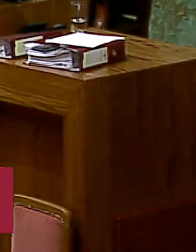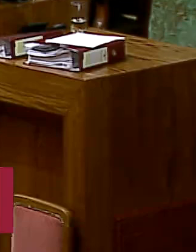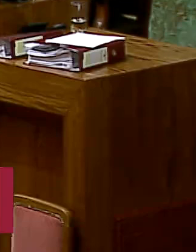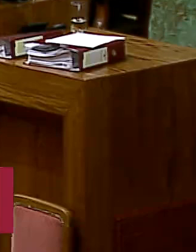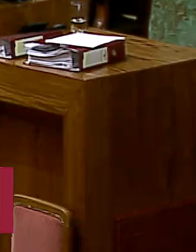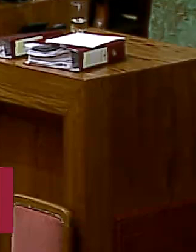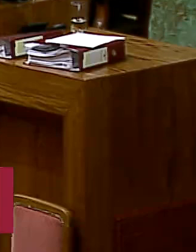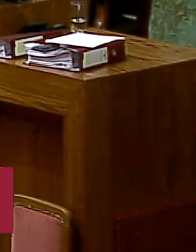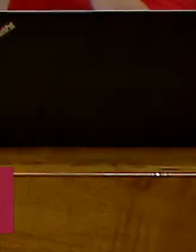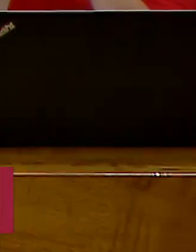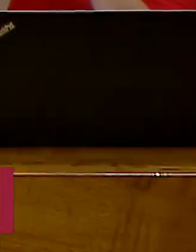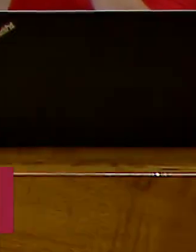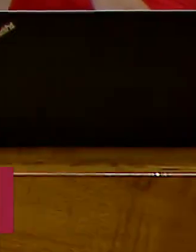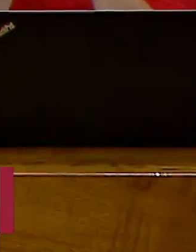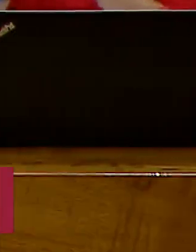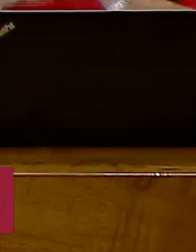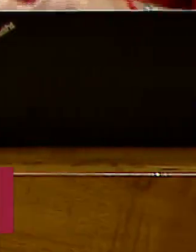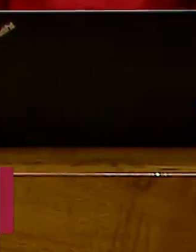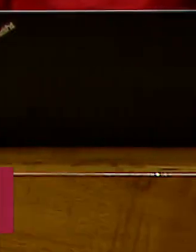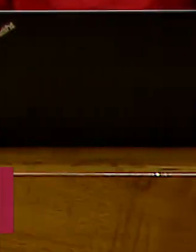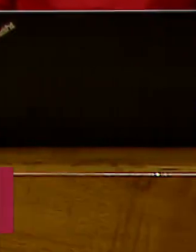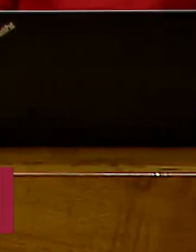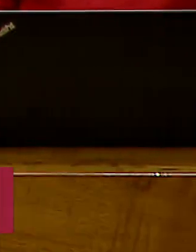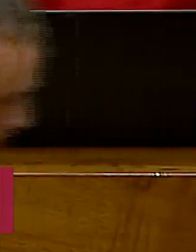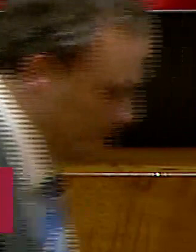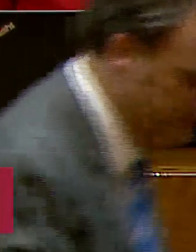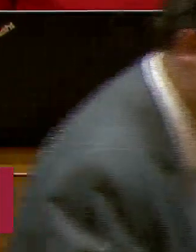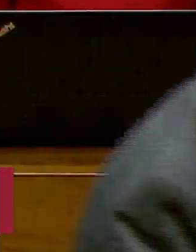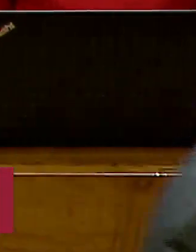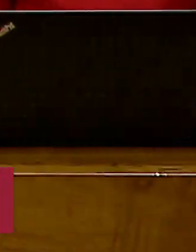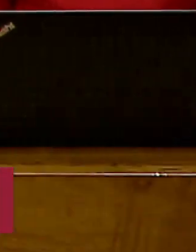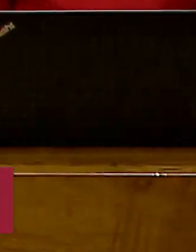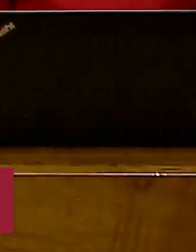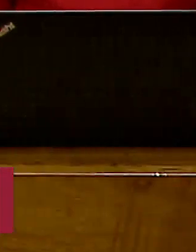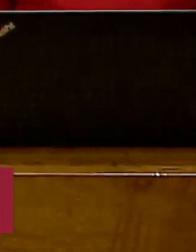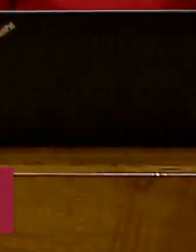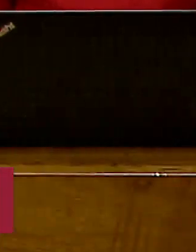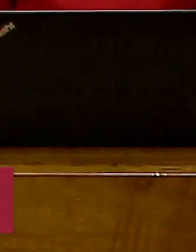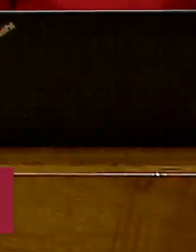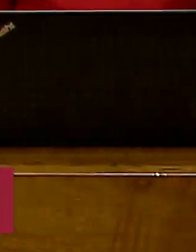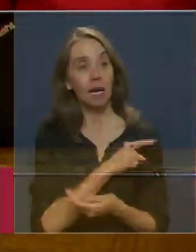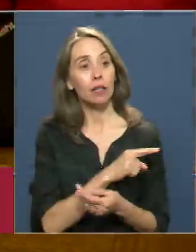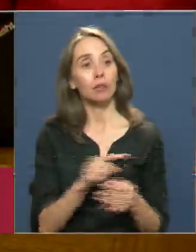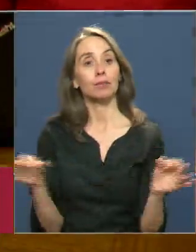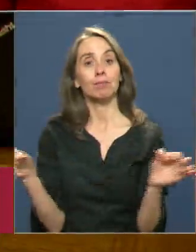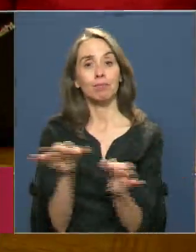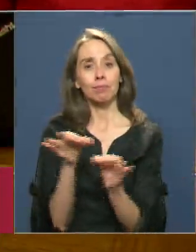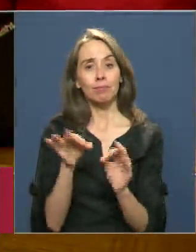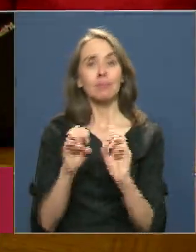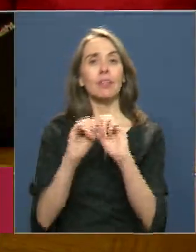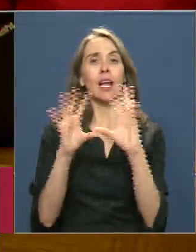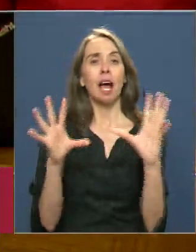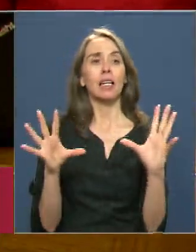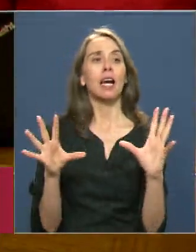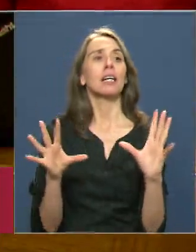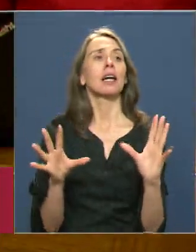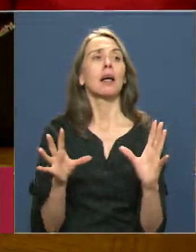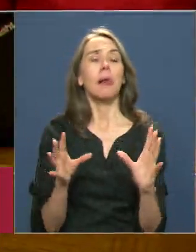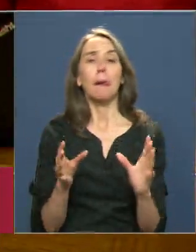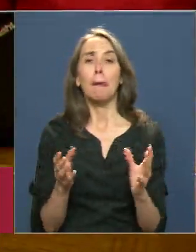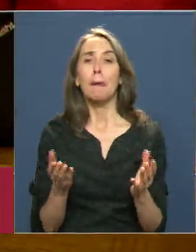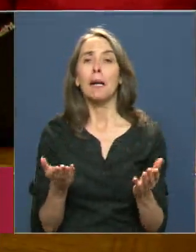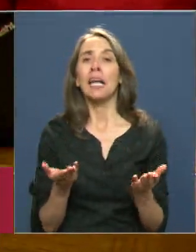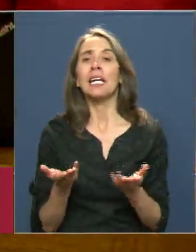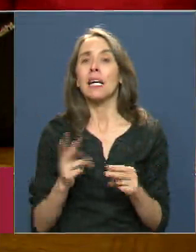Muy bien, colegas, el señor secretario que podrá aclarar cuál es el escenario